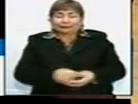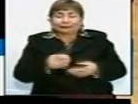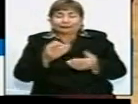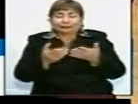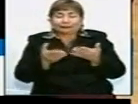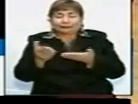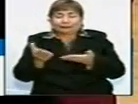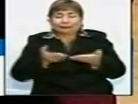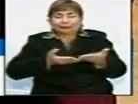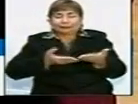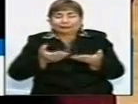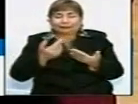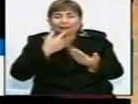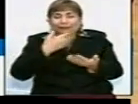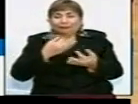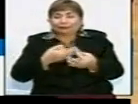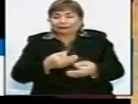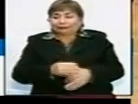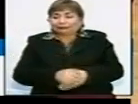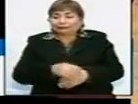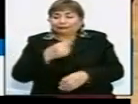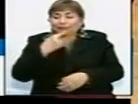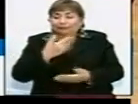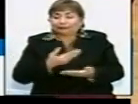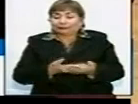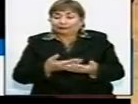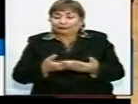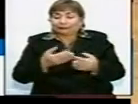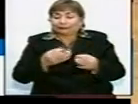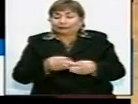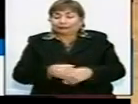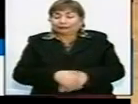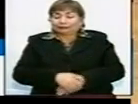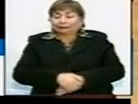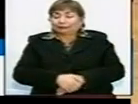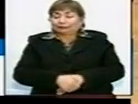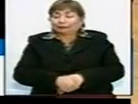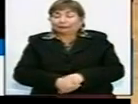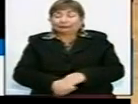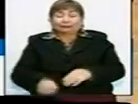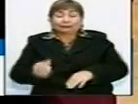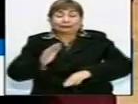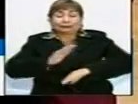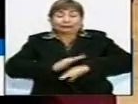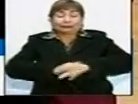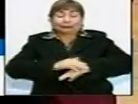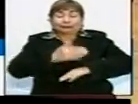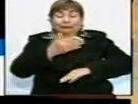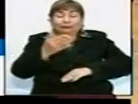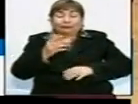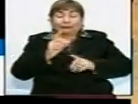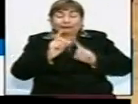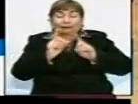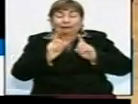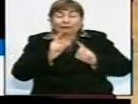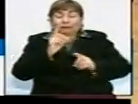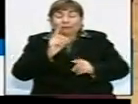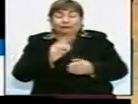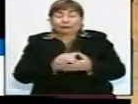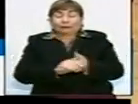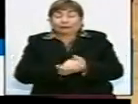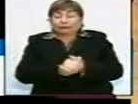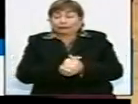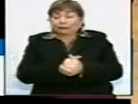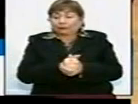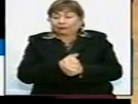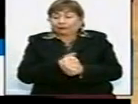inclusive este es algo que debemos reflexionar y sobre su pregunta sobre el niño ya no sé si el doctor